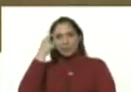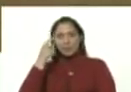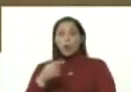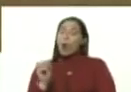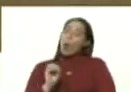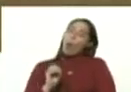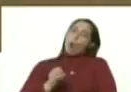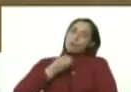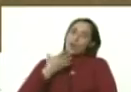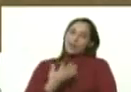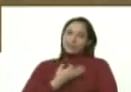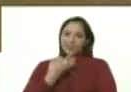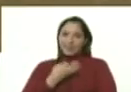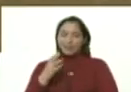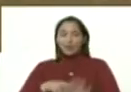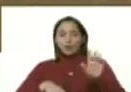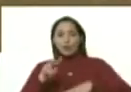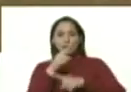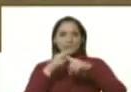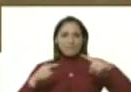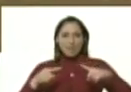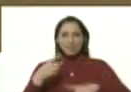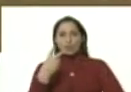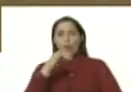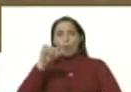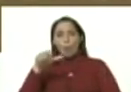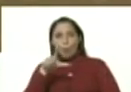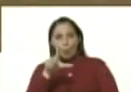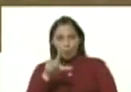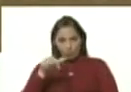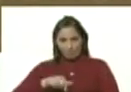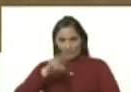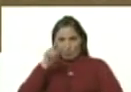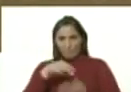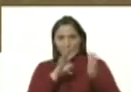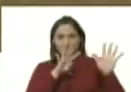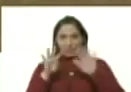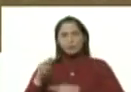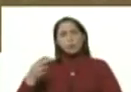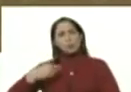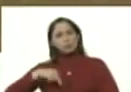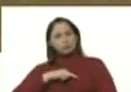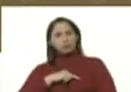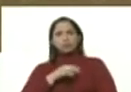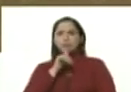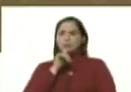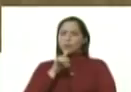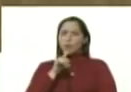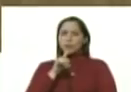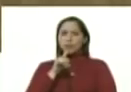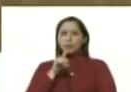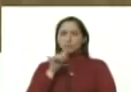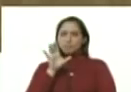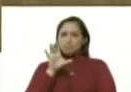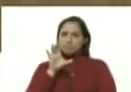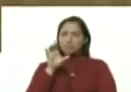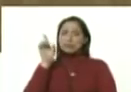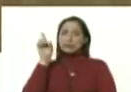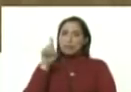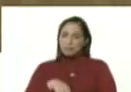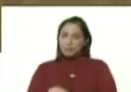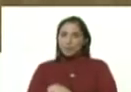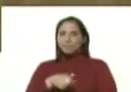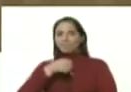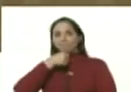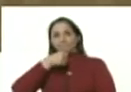tardes ya, 12:30 de este 2 de julio. Bueno, sí, queríamos compartir con el país, también con los